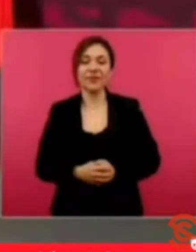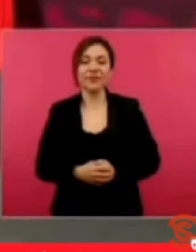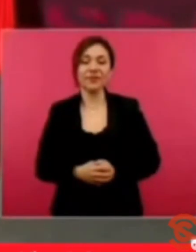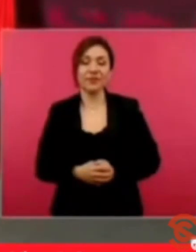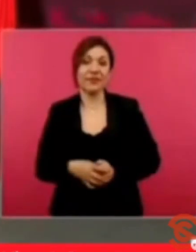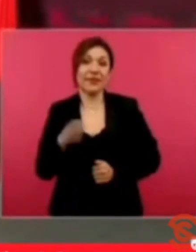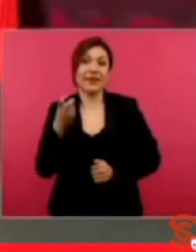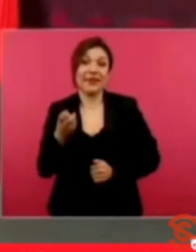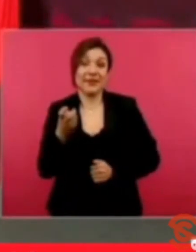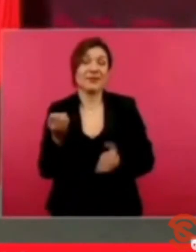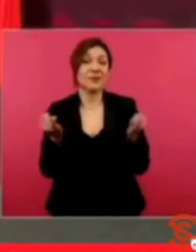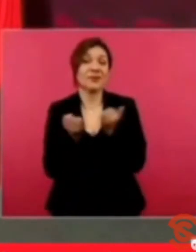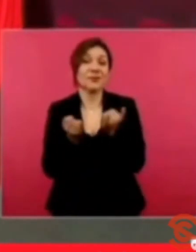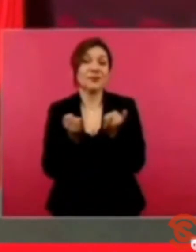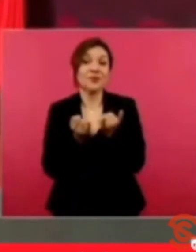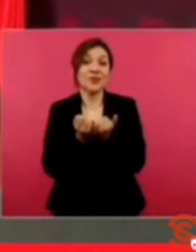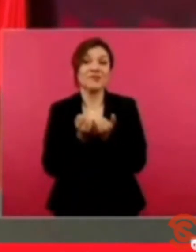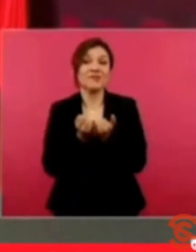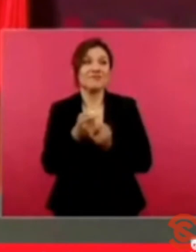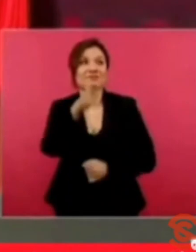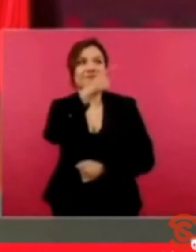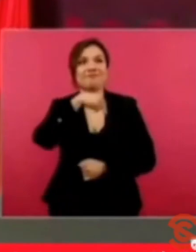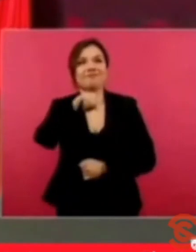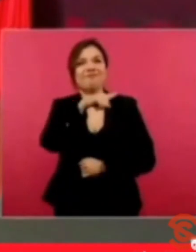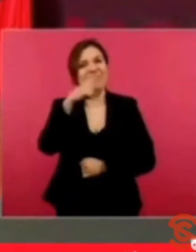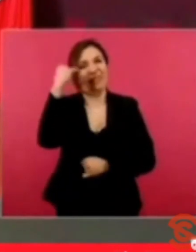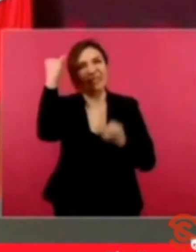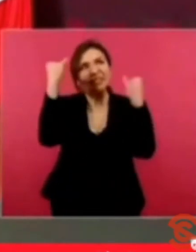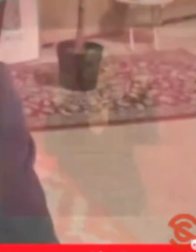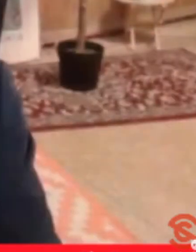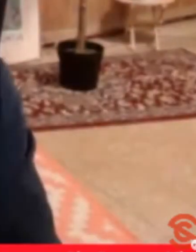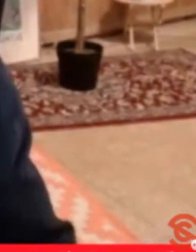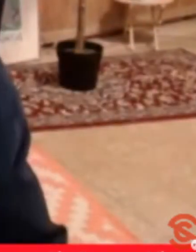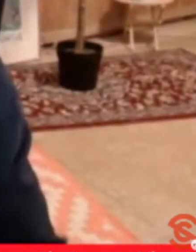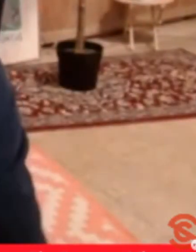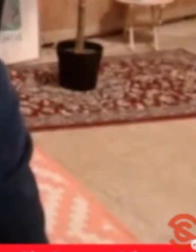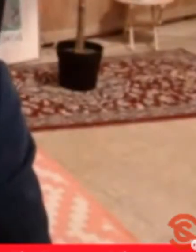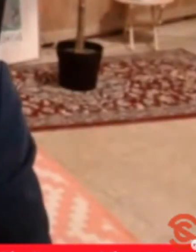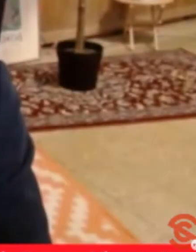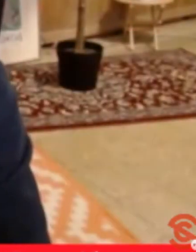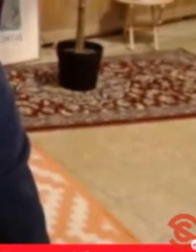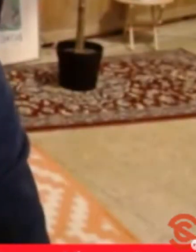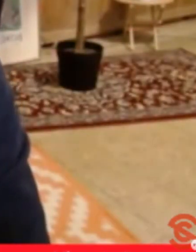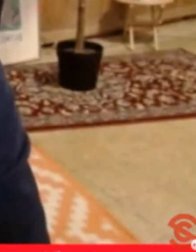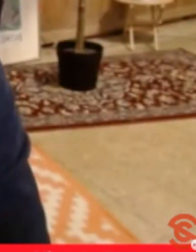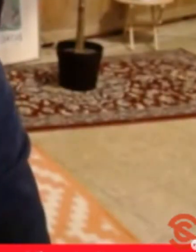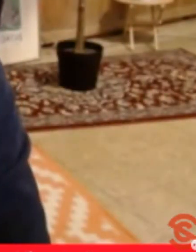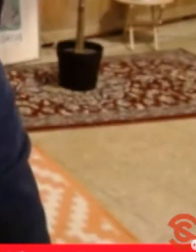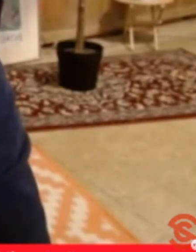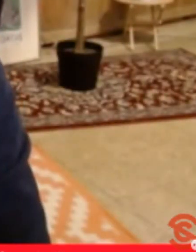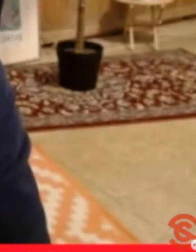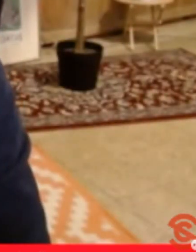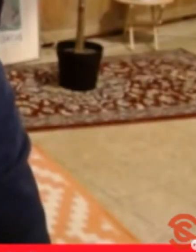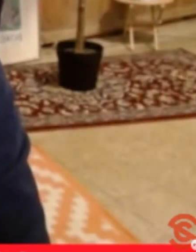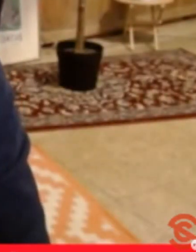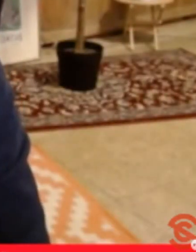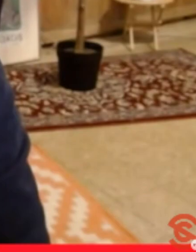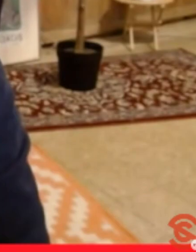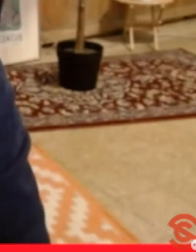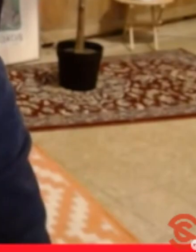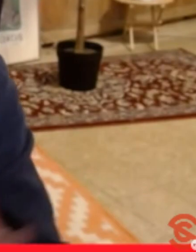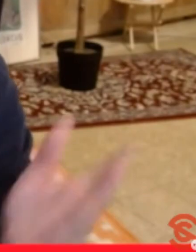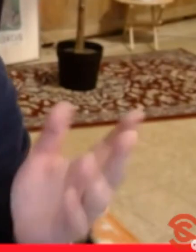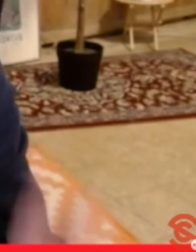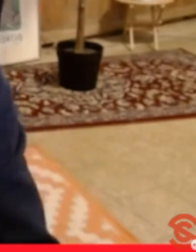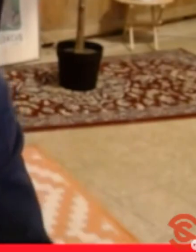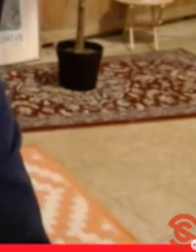Así están. Es que imagínense, ¿no? Yo ayer platicaba con un amigo con el que crecí,